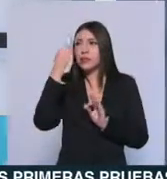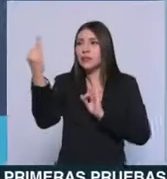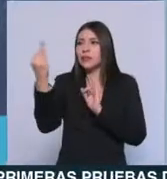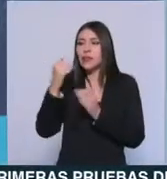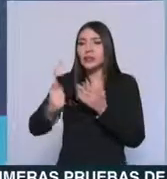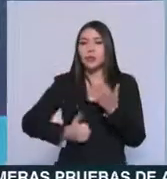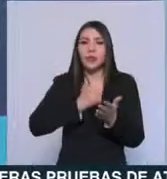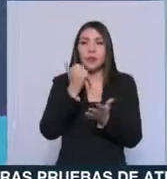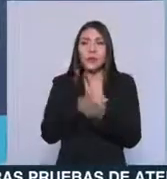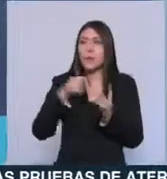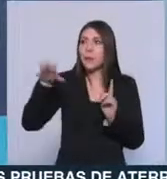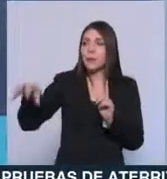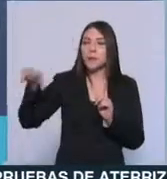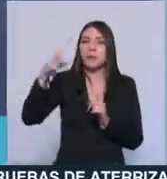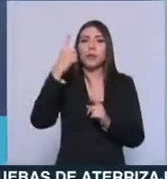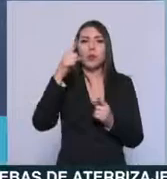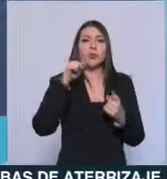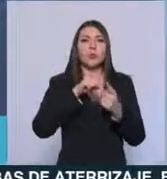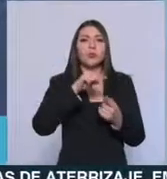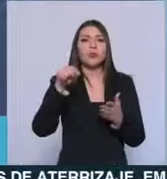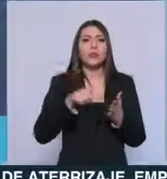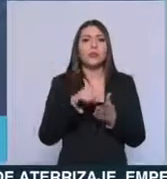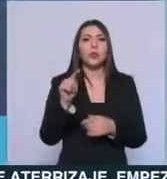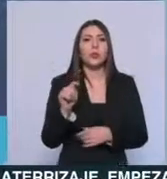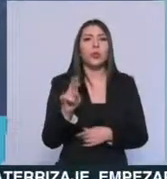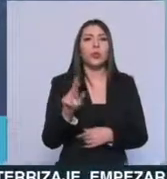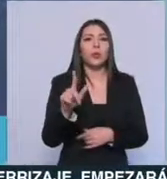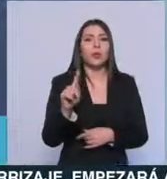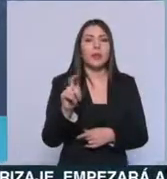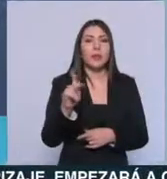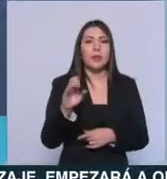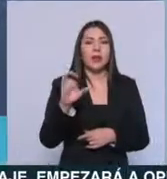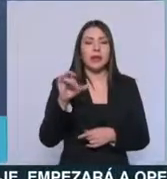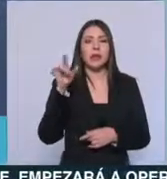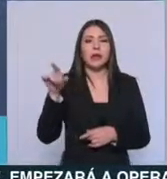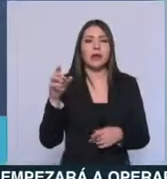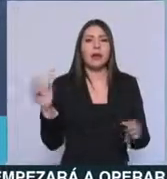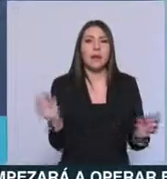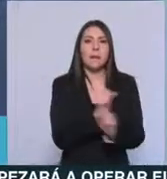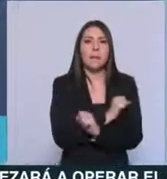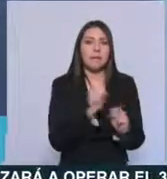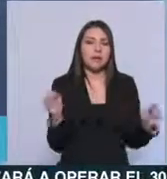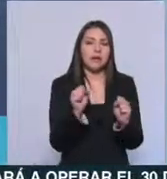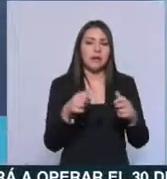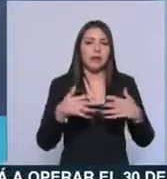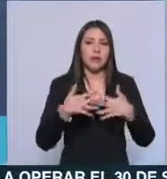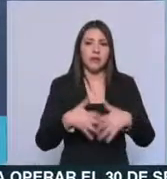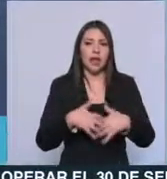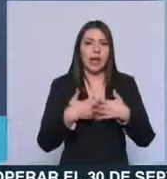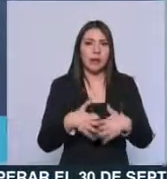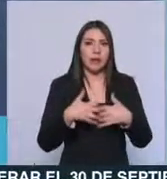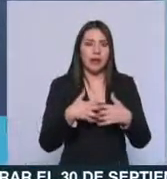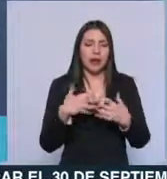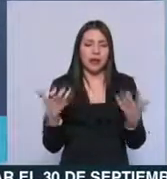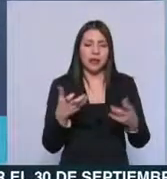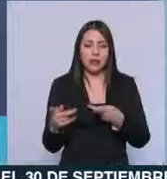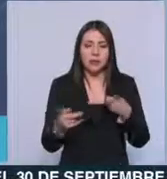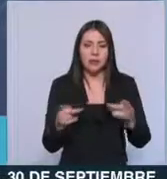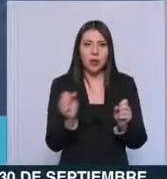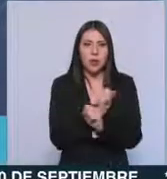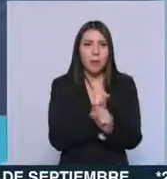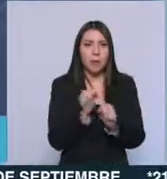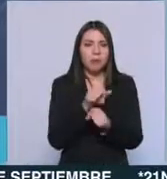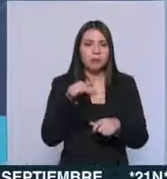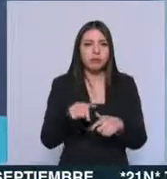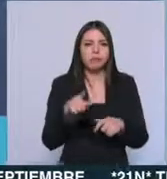que una fue en Tultepec, fue la explosión de una fábrica de pirotecnia ahí, y